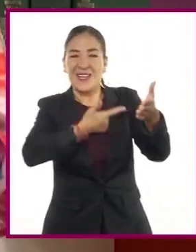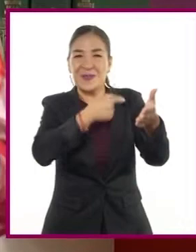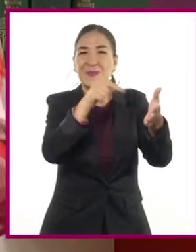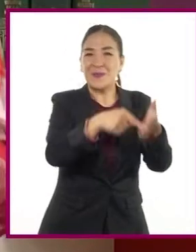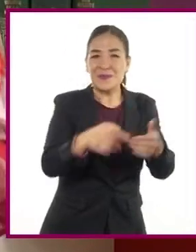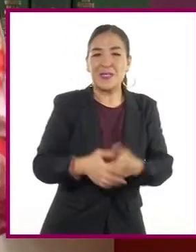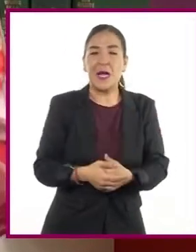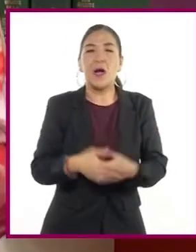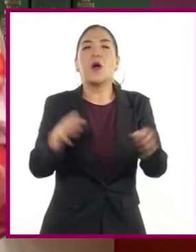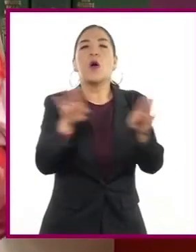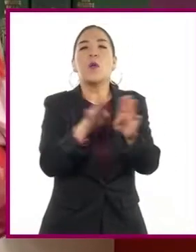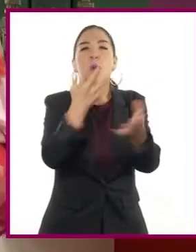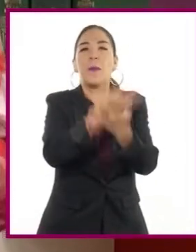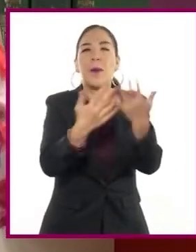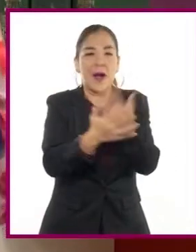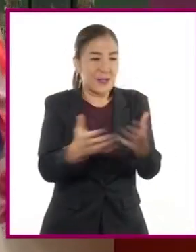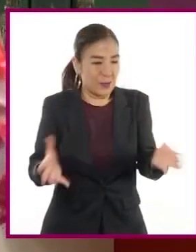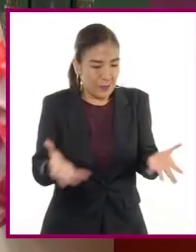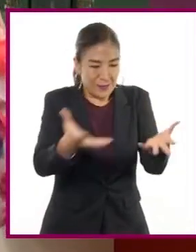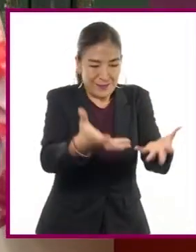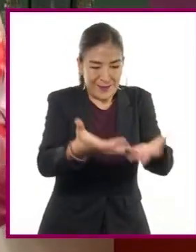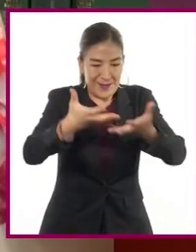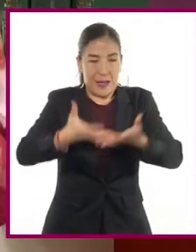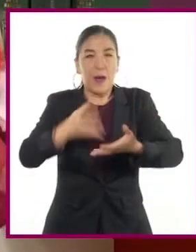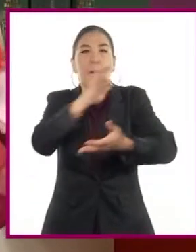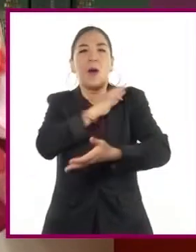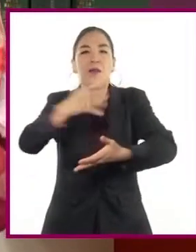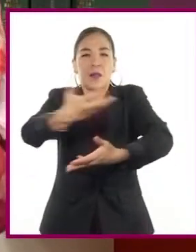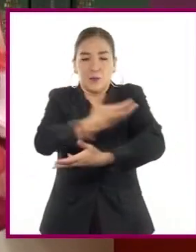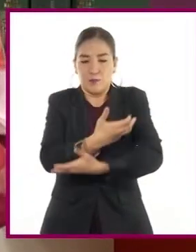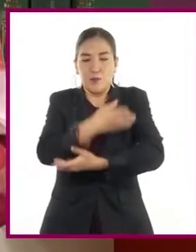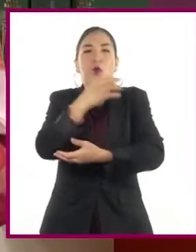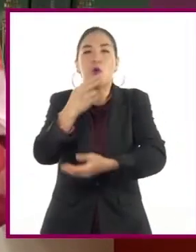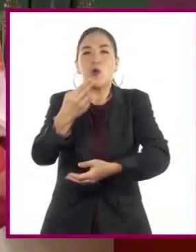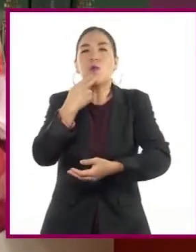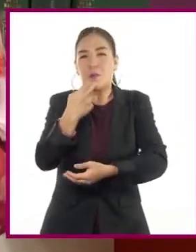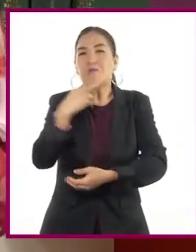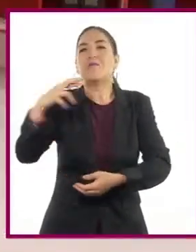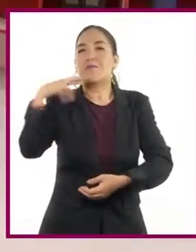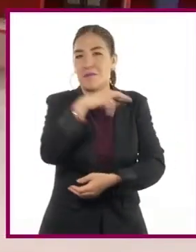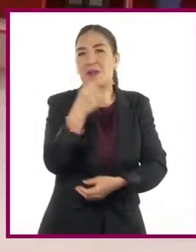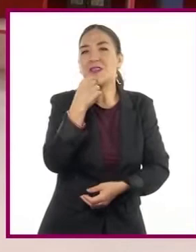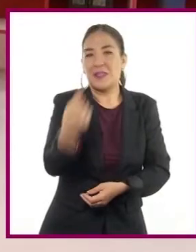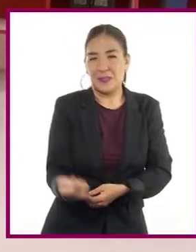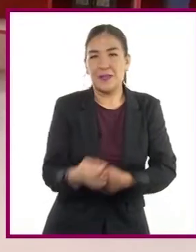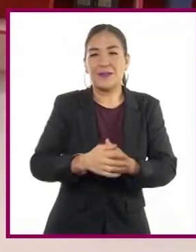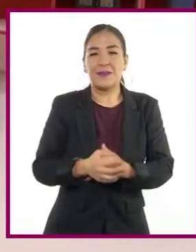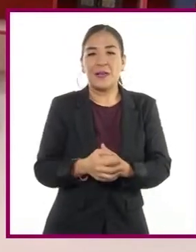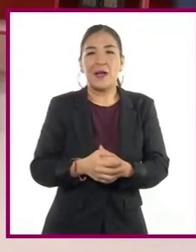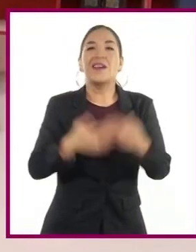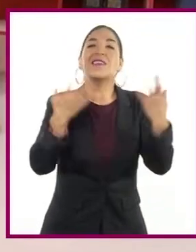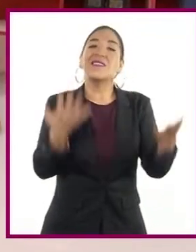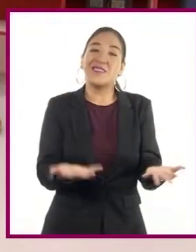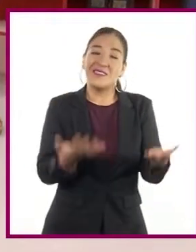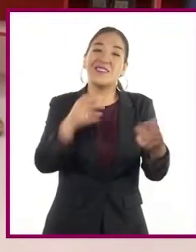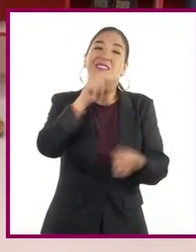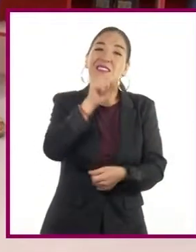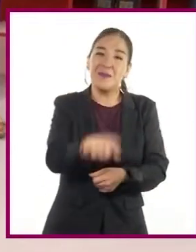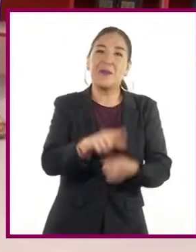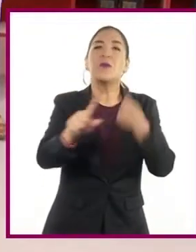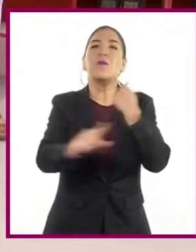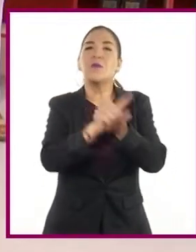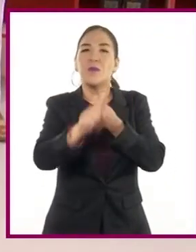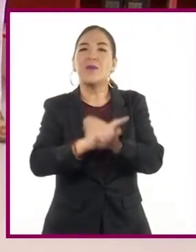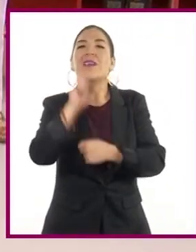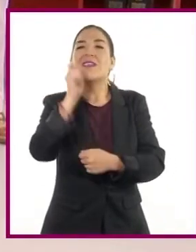ajusta al de sus manos y brazos para que los puedan manipular, etc. Sin embargo, esto es